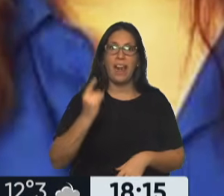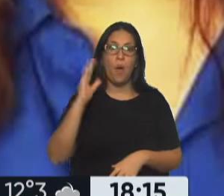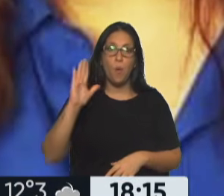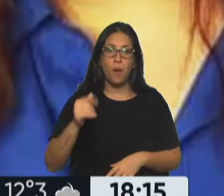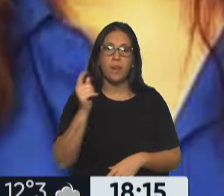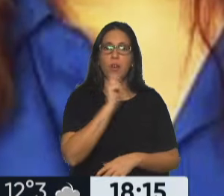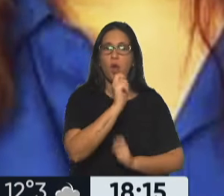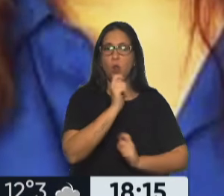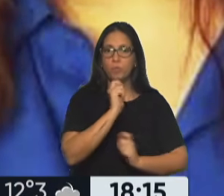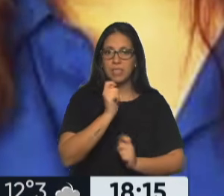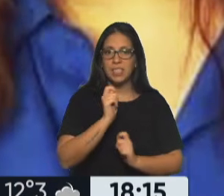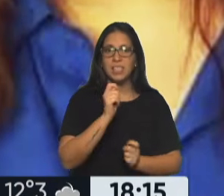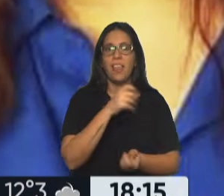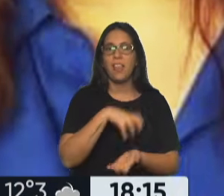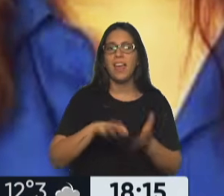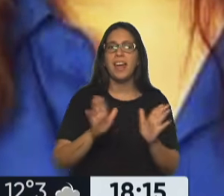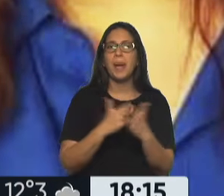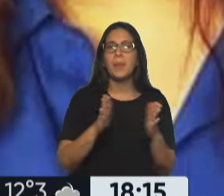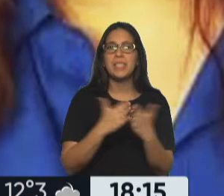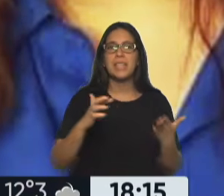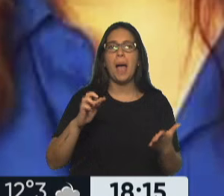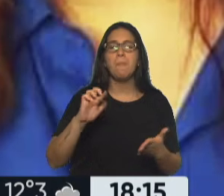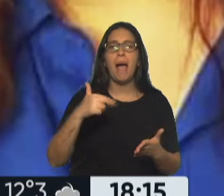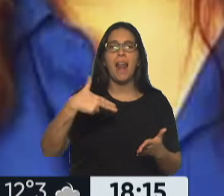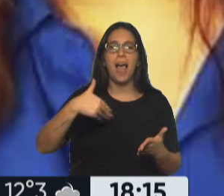de la sección Mundo en Revista Panamá.